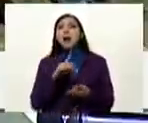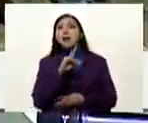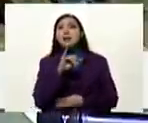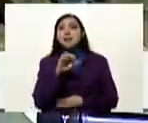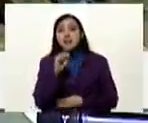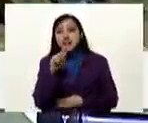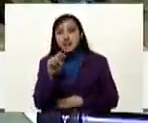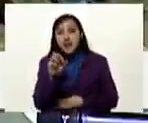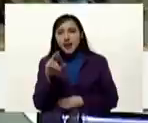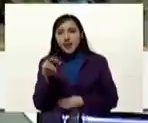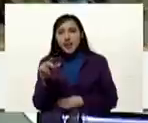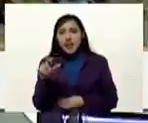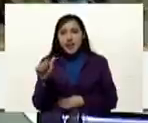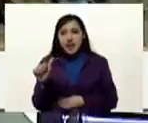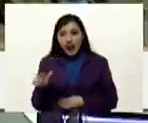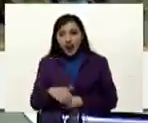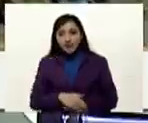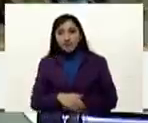difteria,